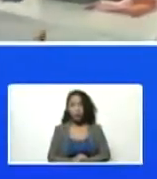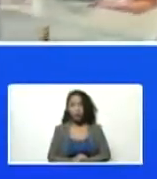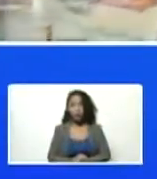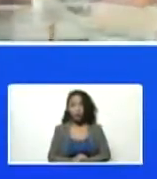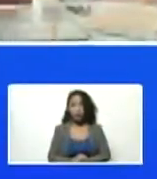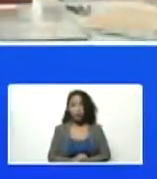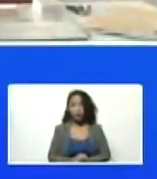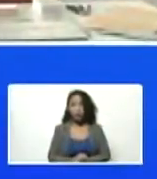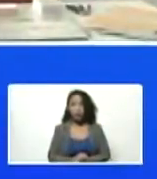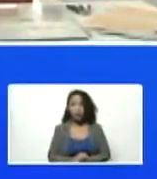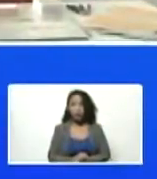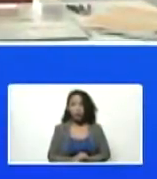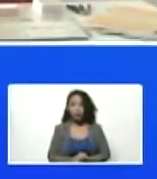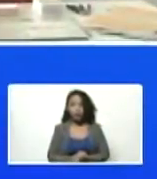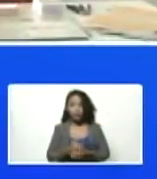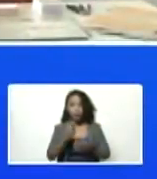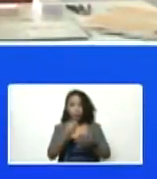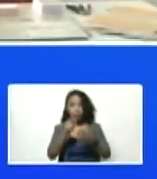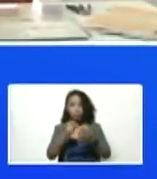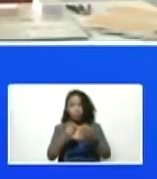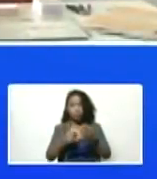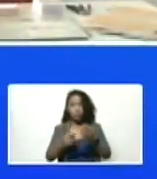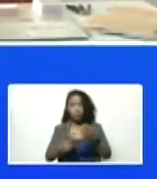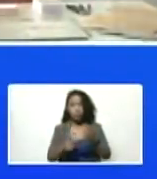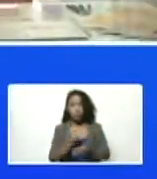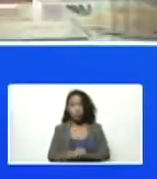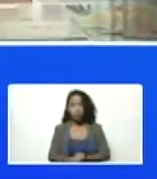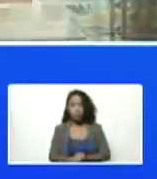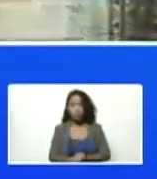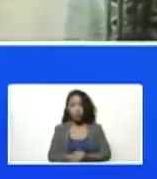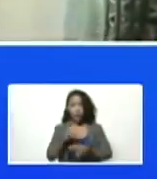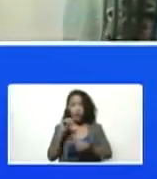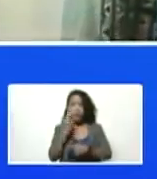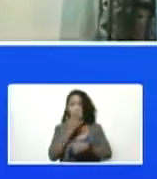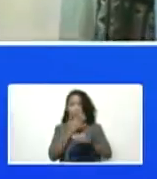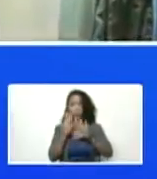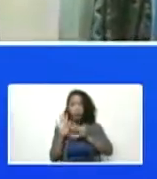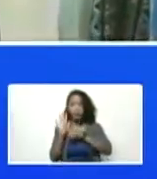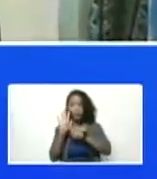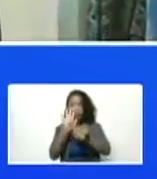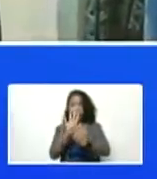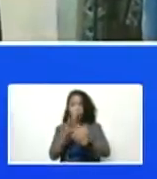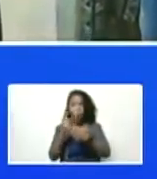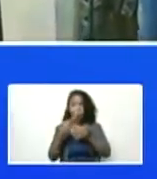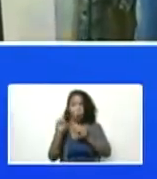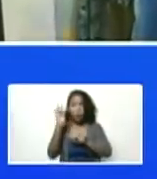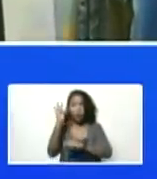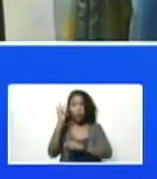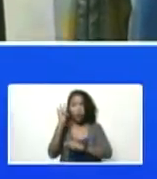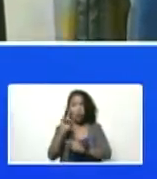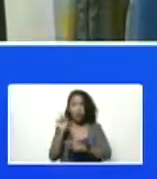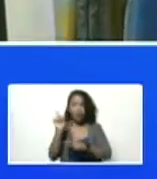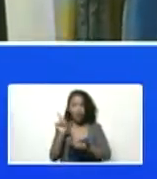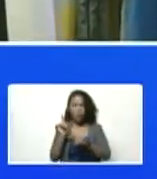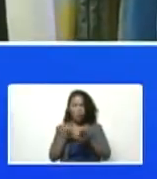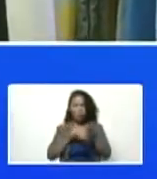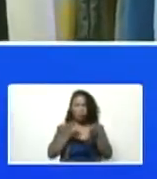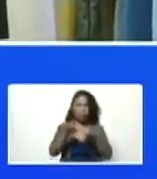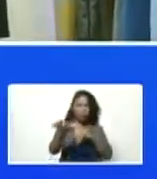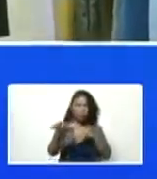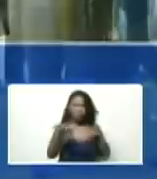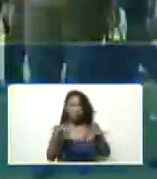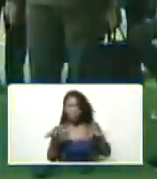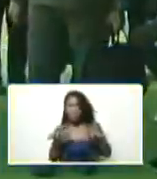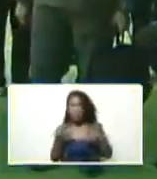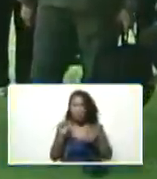Joan, y ahora aquí Vitrina de Venezuela, contra, esta es otra F, Loría Sanitaria. Esto está como desordenado,